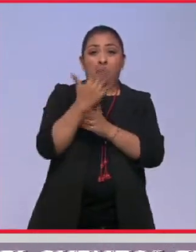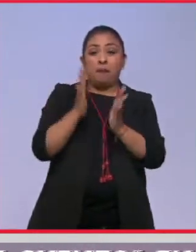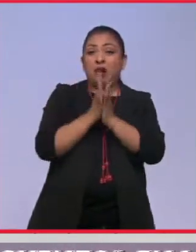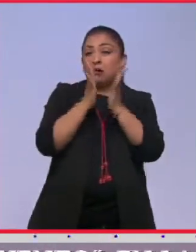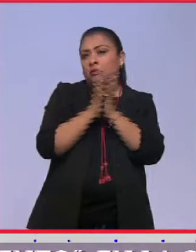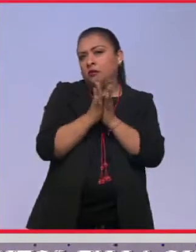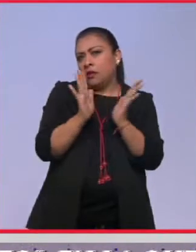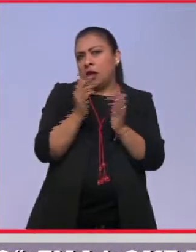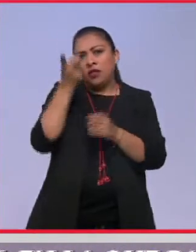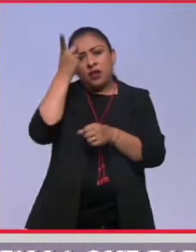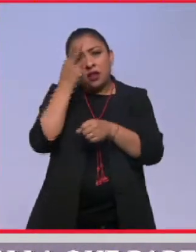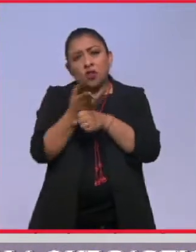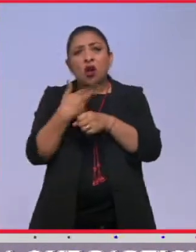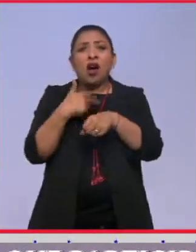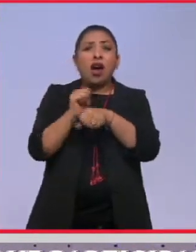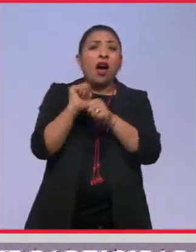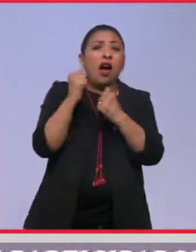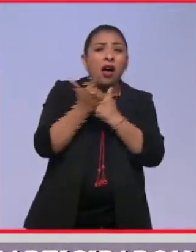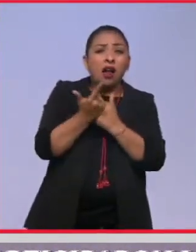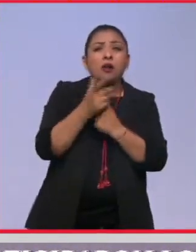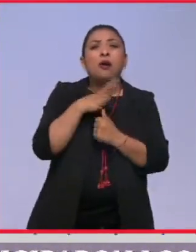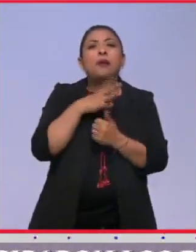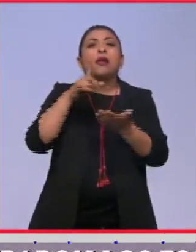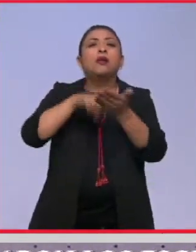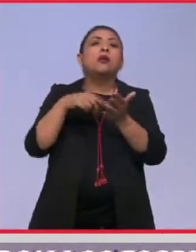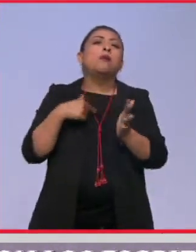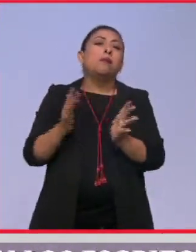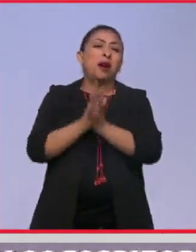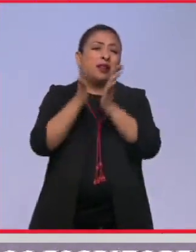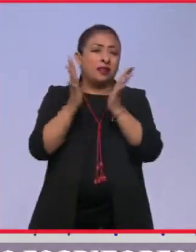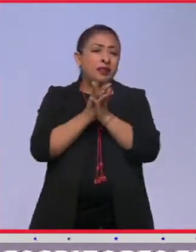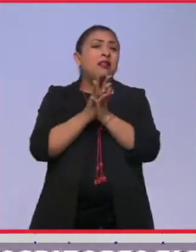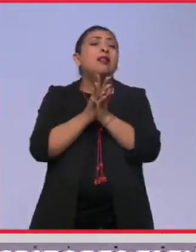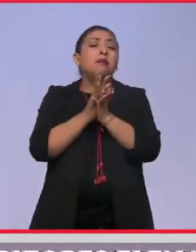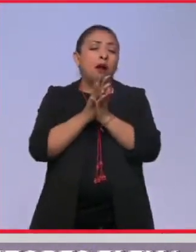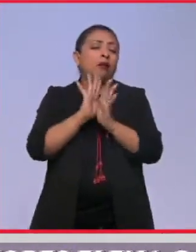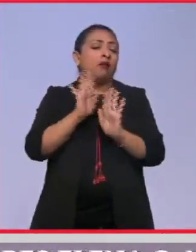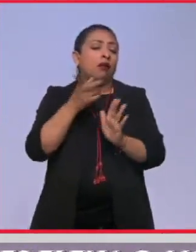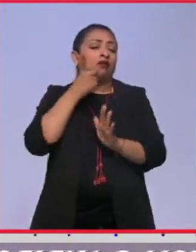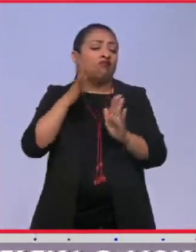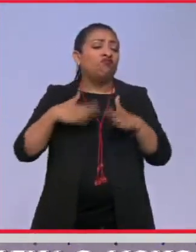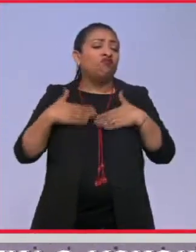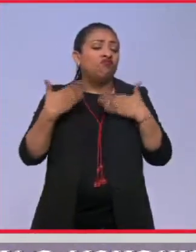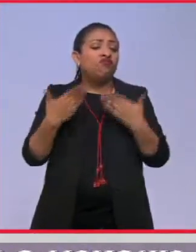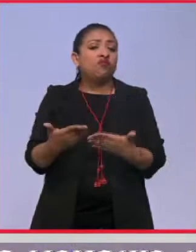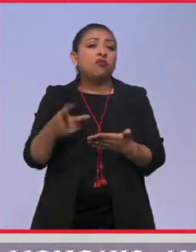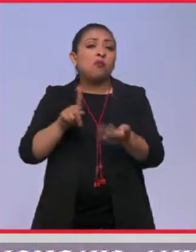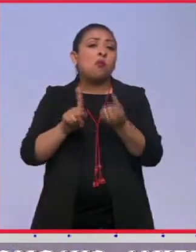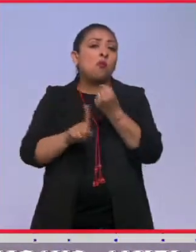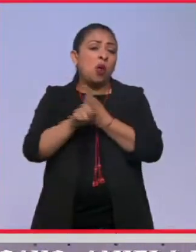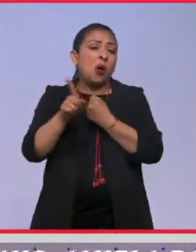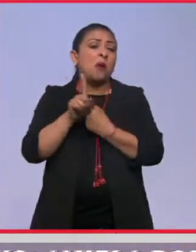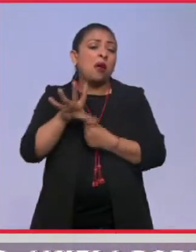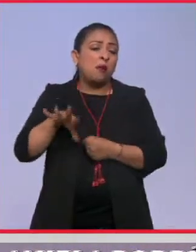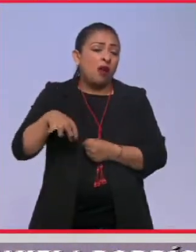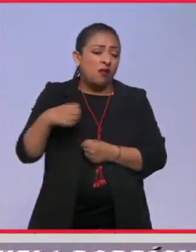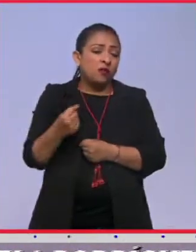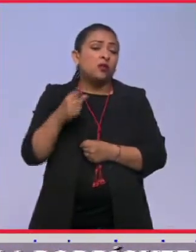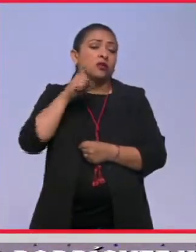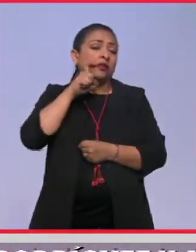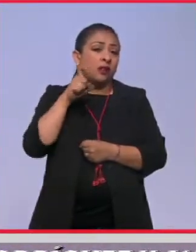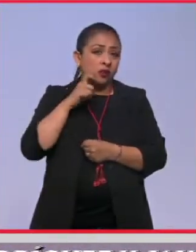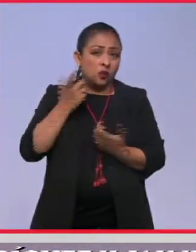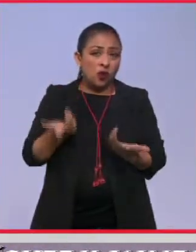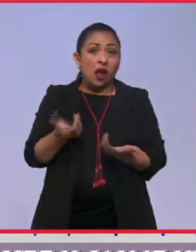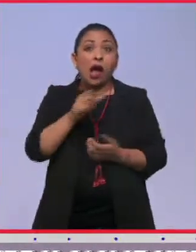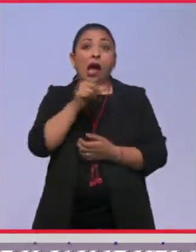bien sus directores o sus actores habían estado involucrados de forma confesa con este tipo de escándalos de abuso sexuales